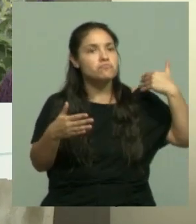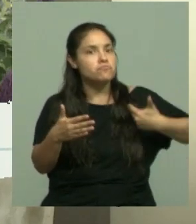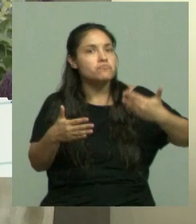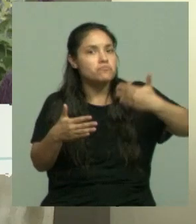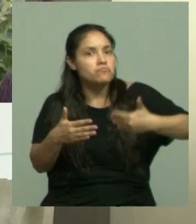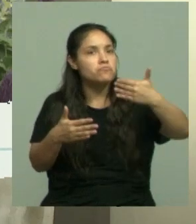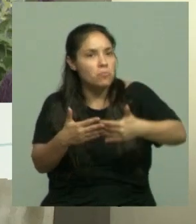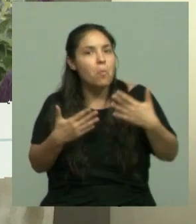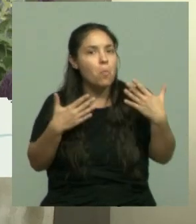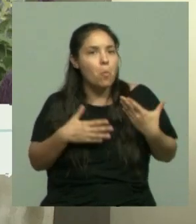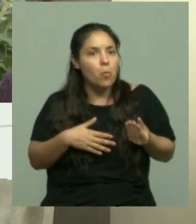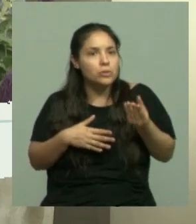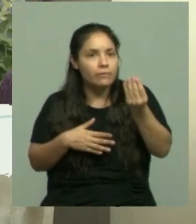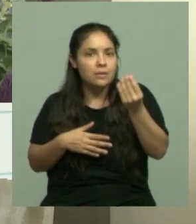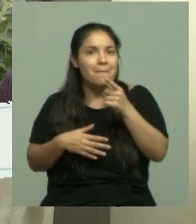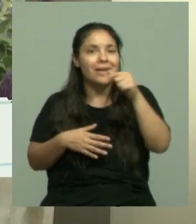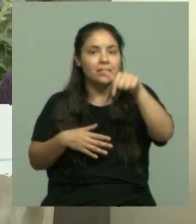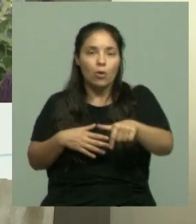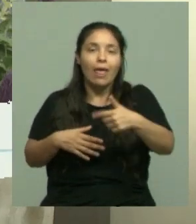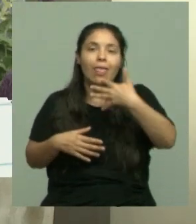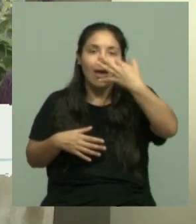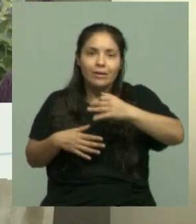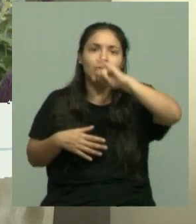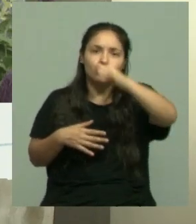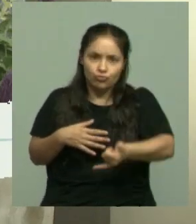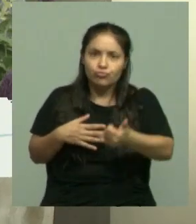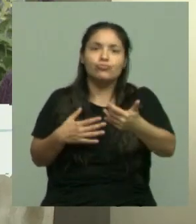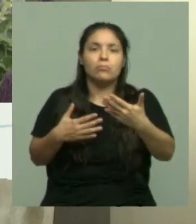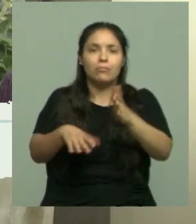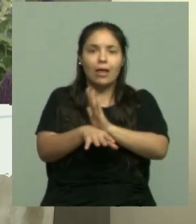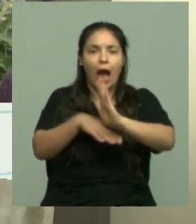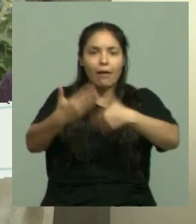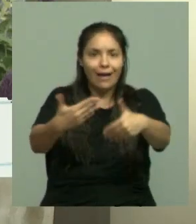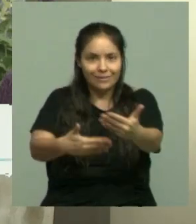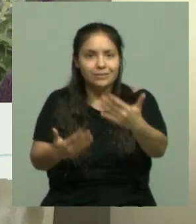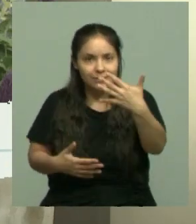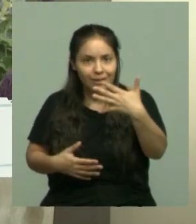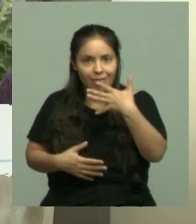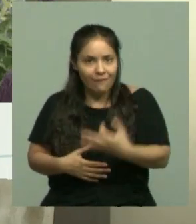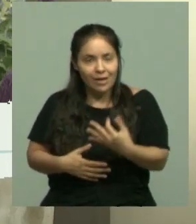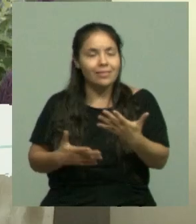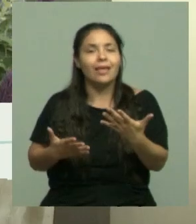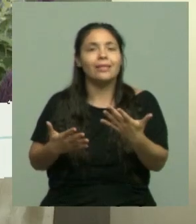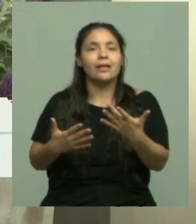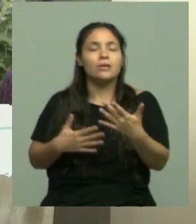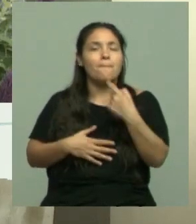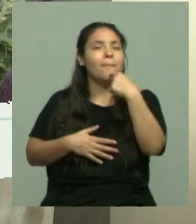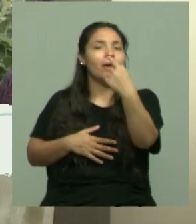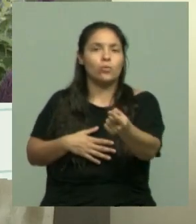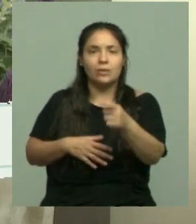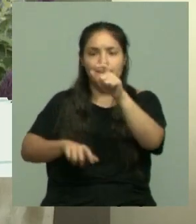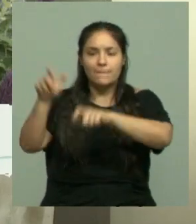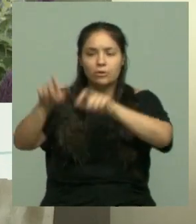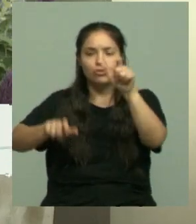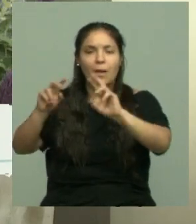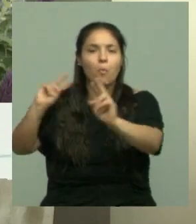información. Entendemos que esto sería el avance más significativo y la pregunta que te hago es ¿cuántas personas han perdido la vida? Porque en